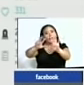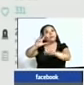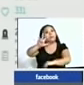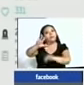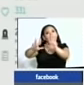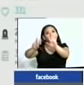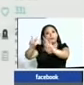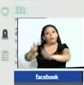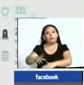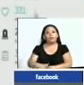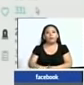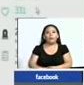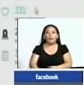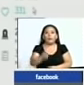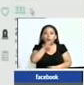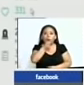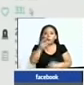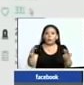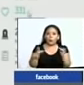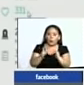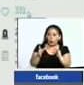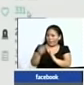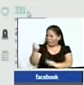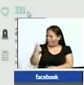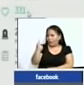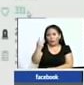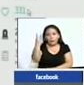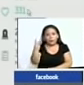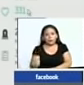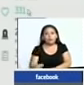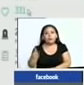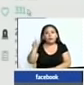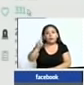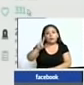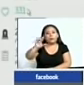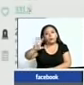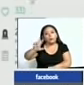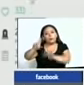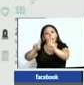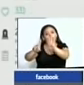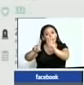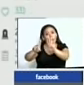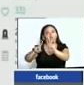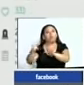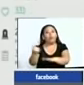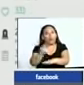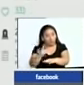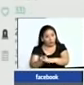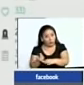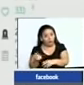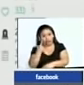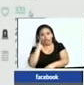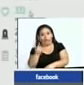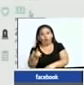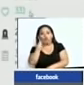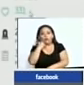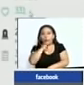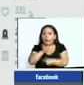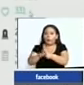371.387. Tenemos datos también de lo que ha acontecido en las últimas horas. 156 casos nuevos, 331